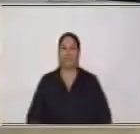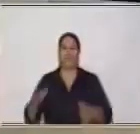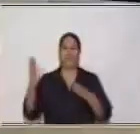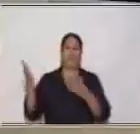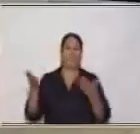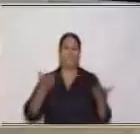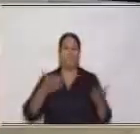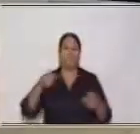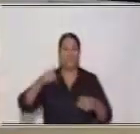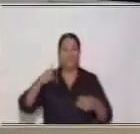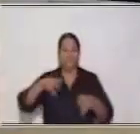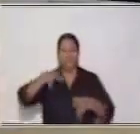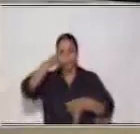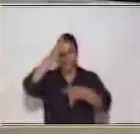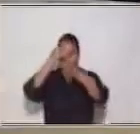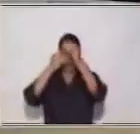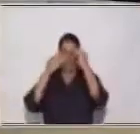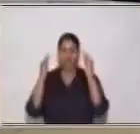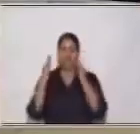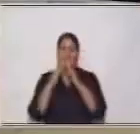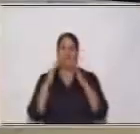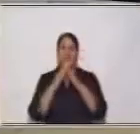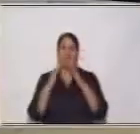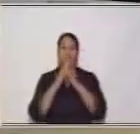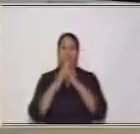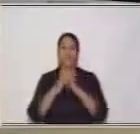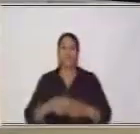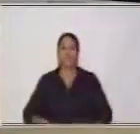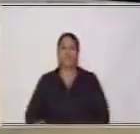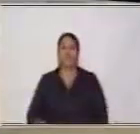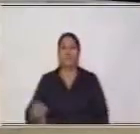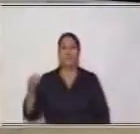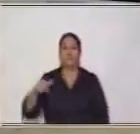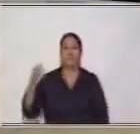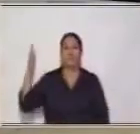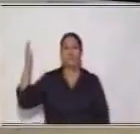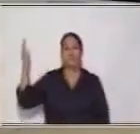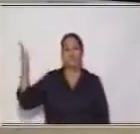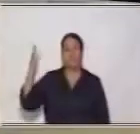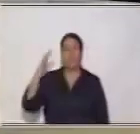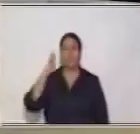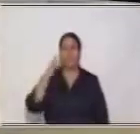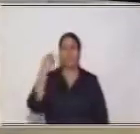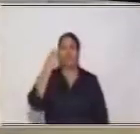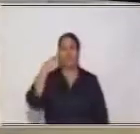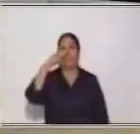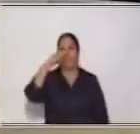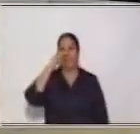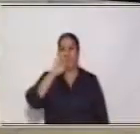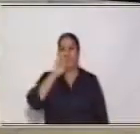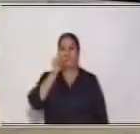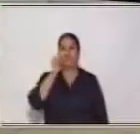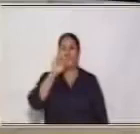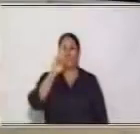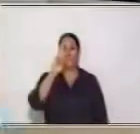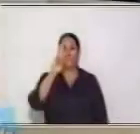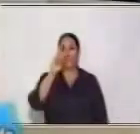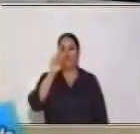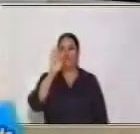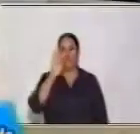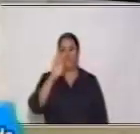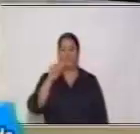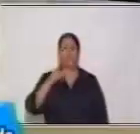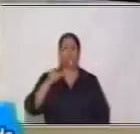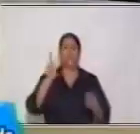Bienvenidos a este espacio educativo. Aprendo en casa. Soy Estuardo Alonso y en esta oportunidad desarrollaré el tema de reducción